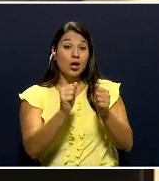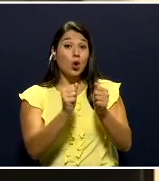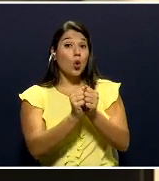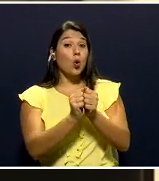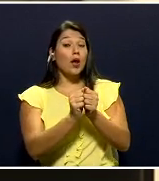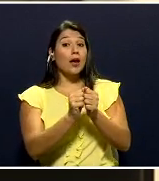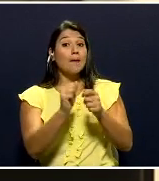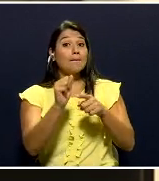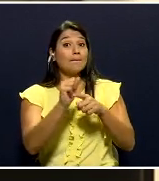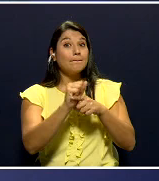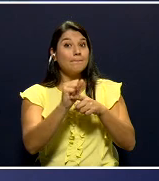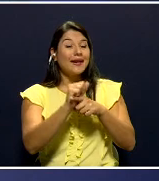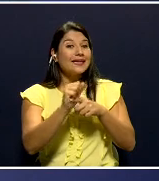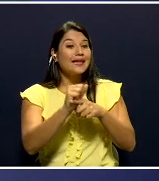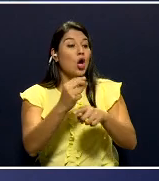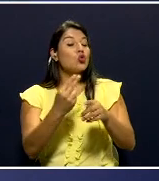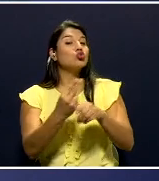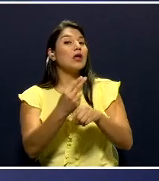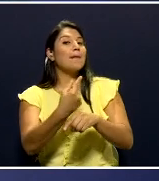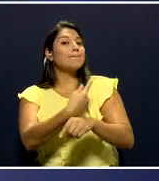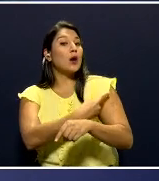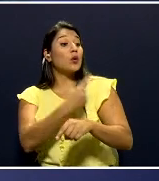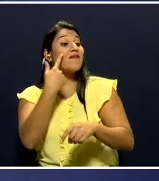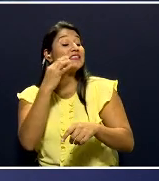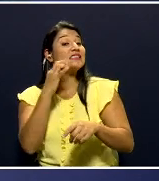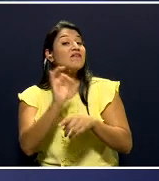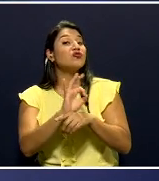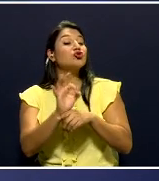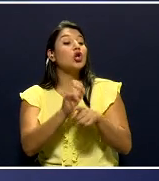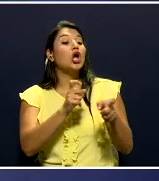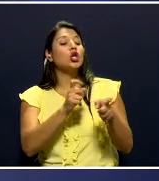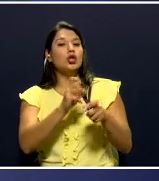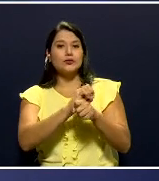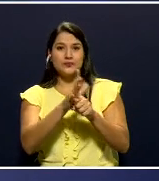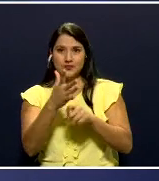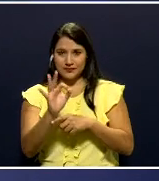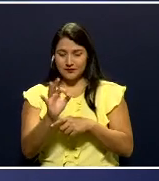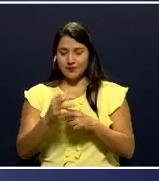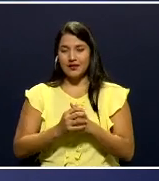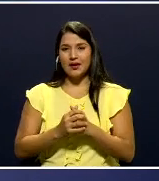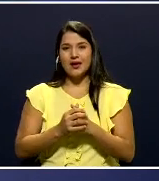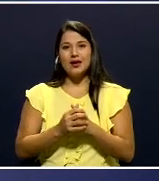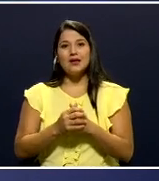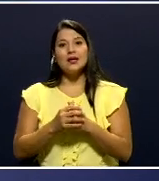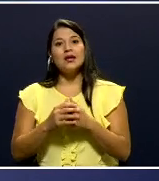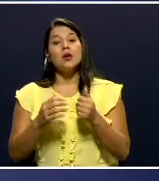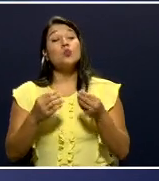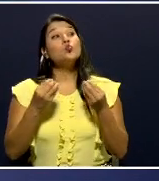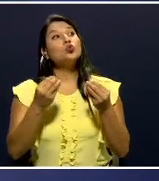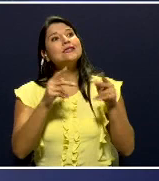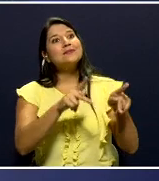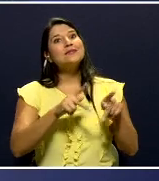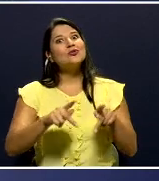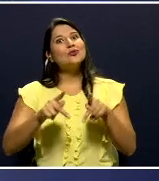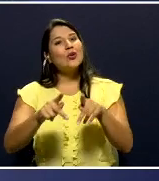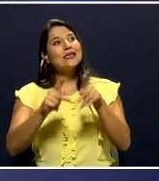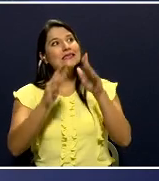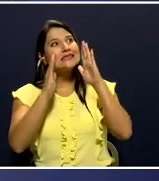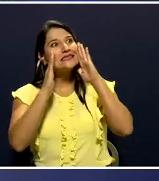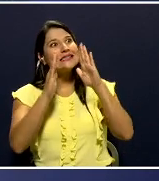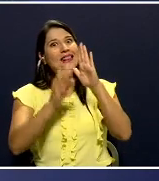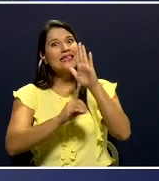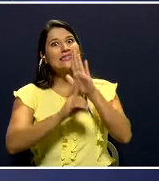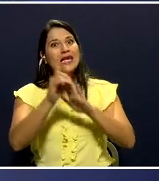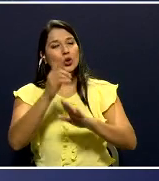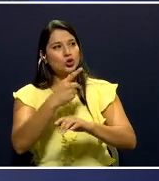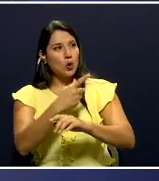vacuna. Con la pandemia del COVID-19, después vamos a volver porque hay mucha gente pendiente del desarrollo de esta